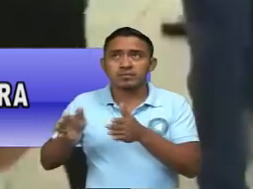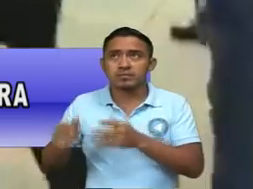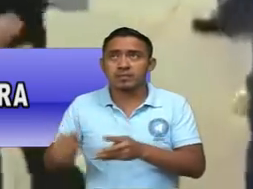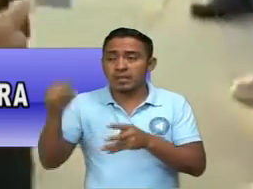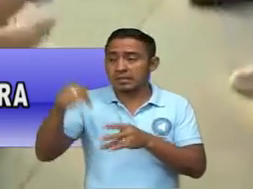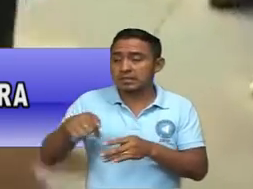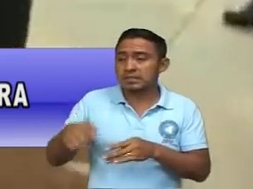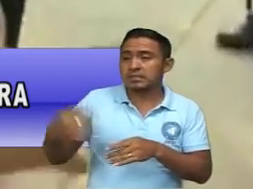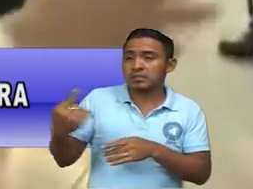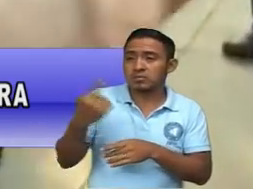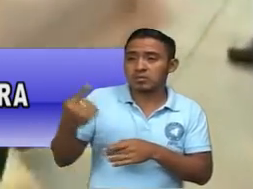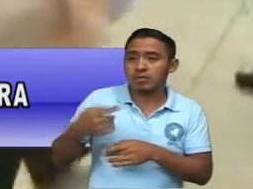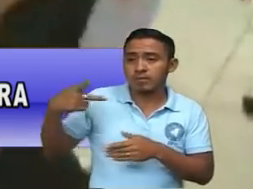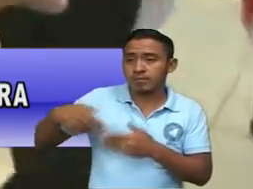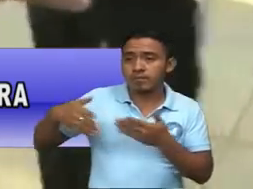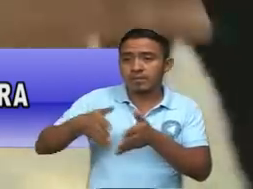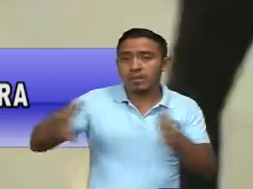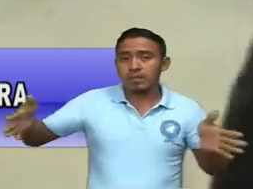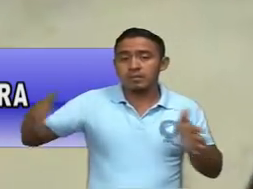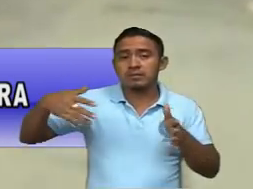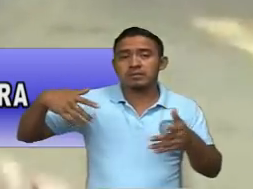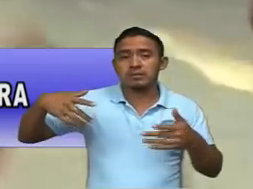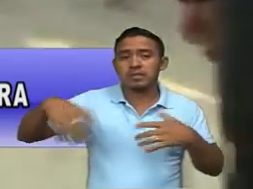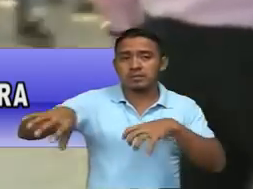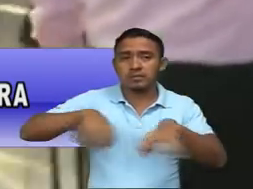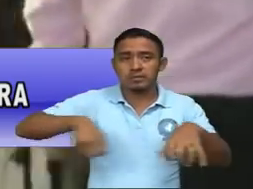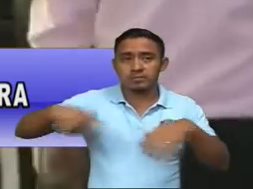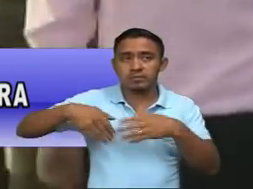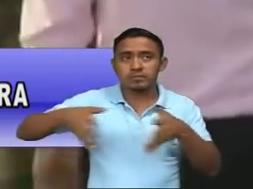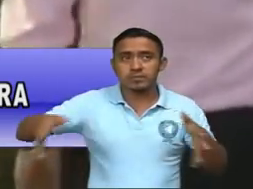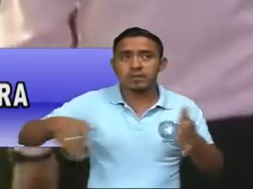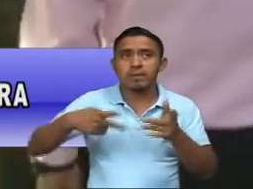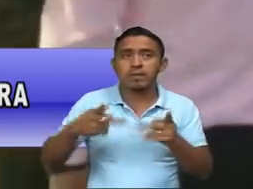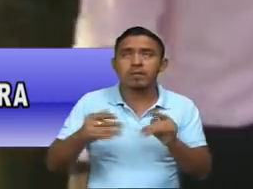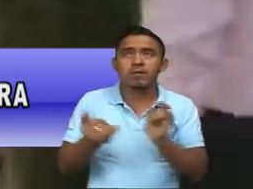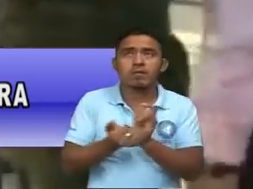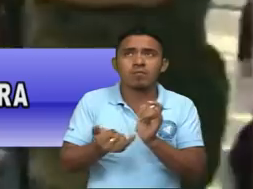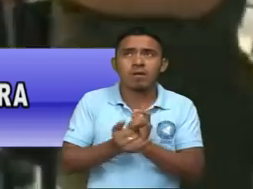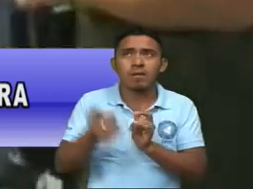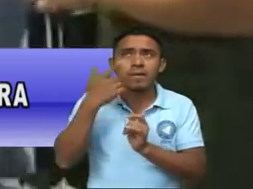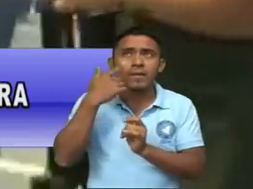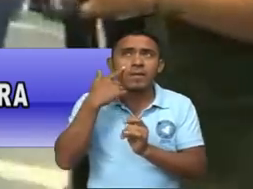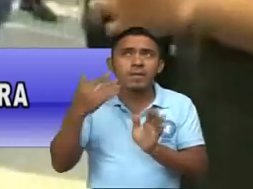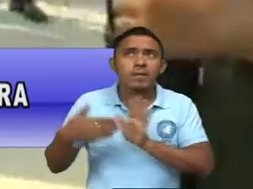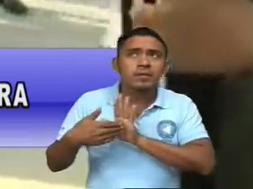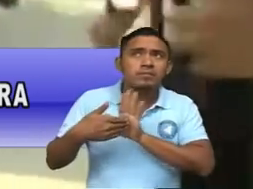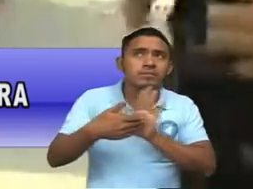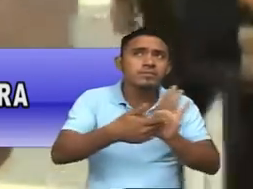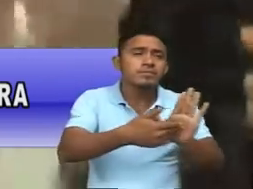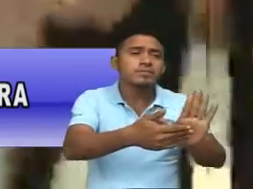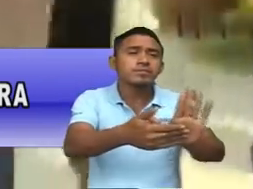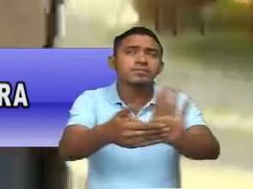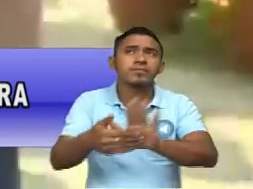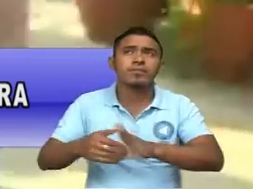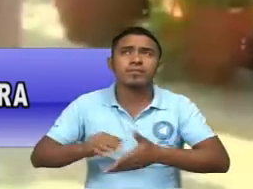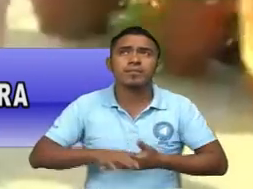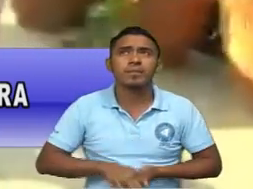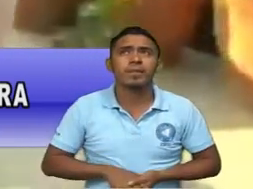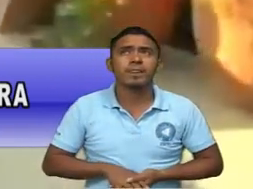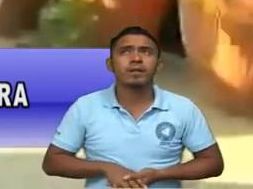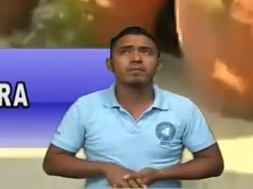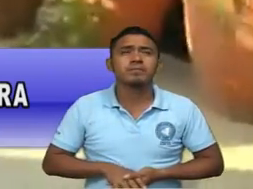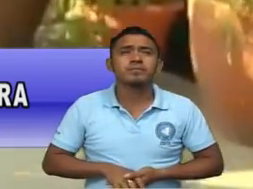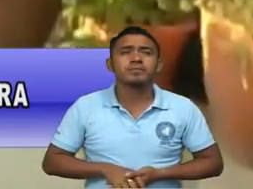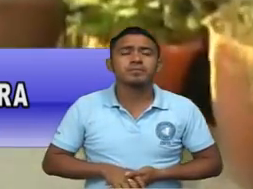estar realizando lo que va a ser el acto inaugural. Pero también vamos a hacer hincapié en lo que es